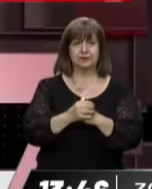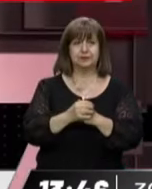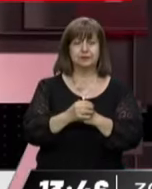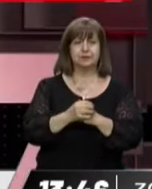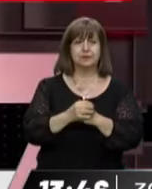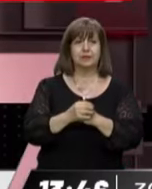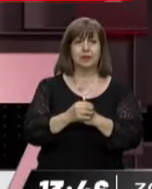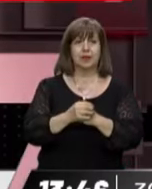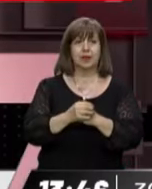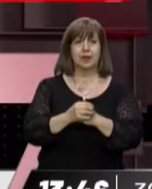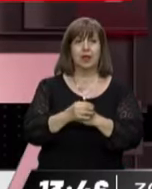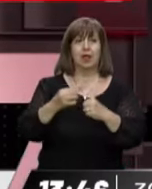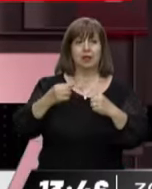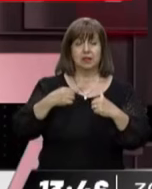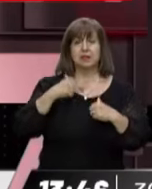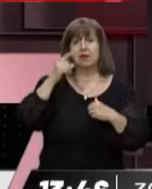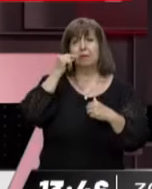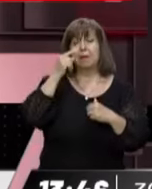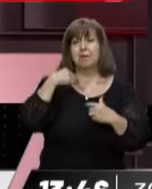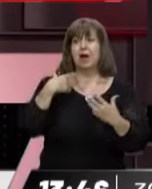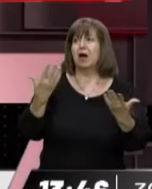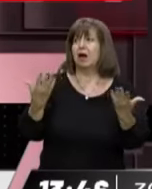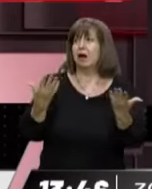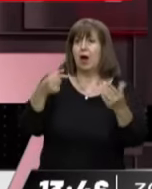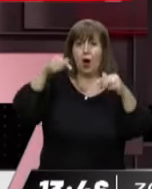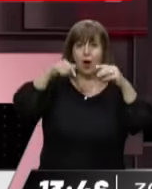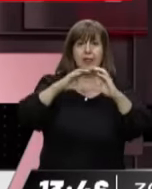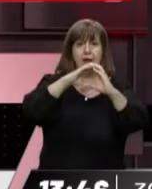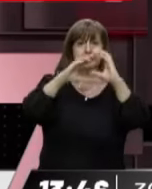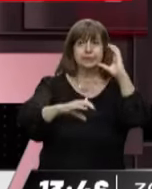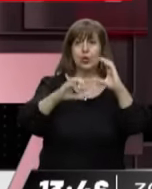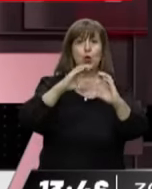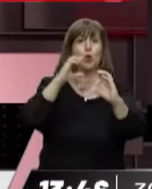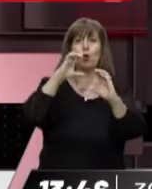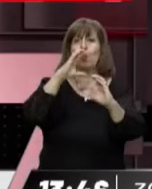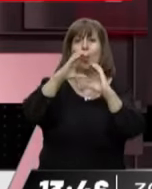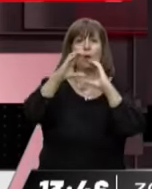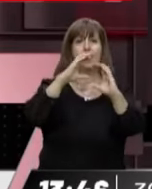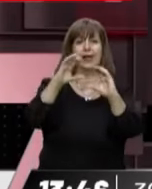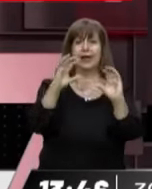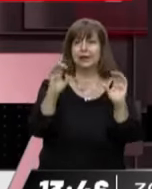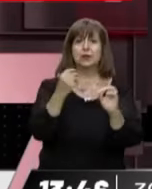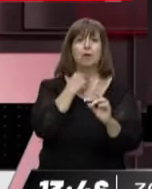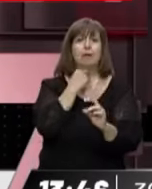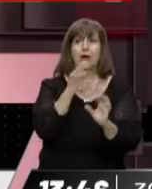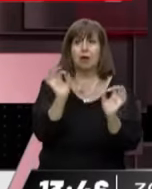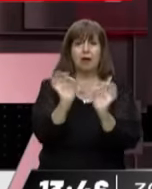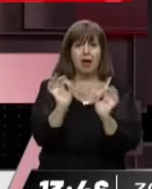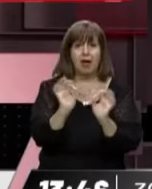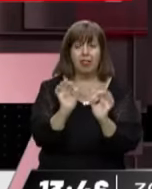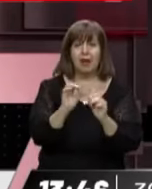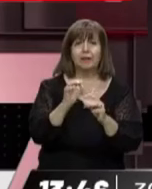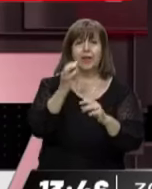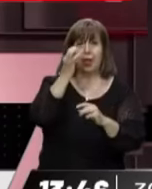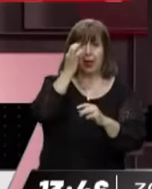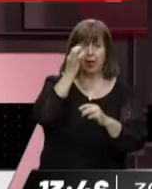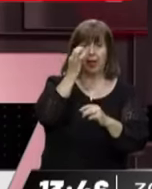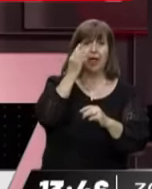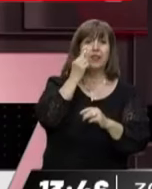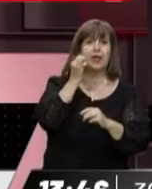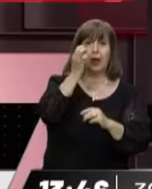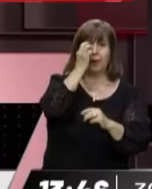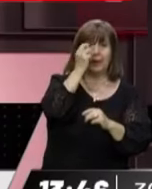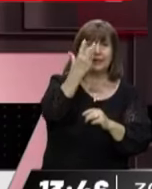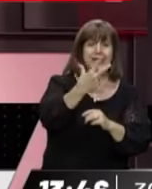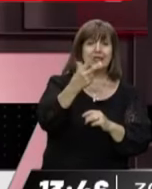Pues estamos sin ningún tipo de novedades. Sigue todo igual. El día 23 de diciembre